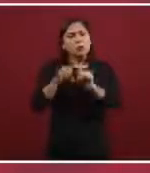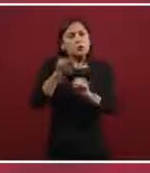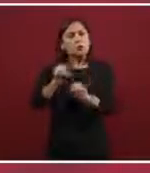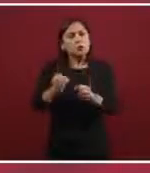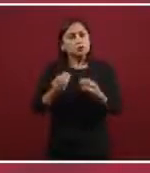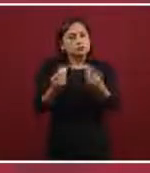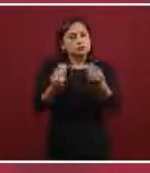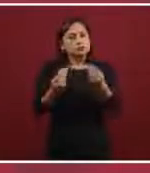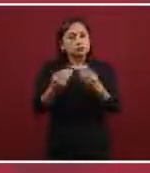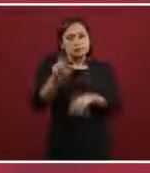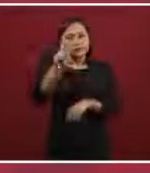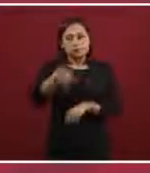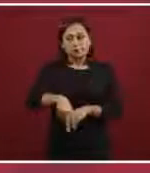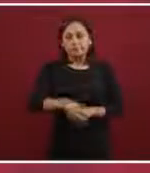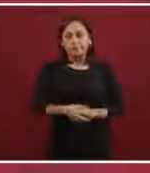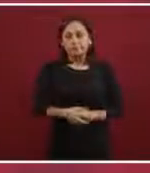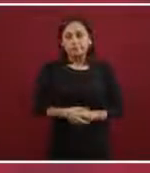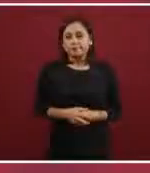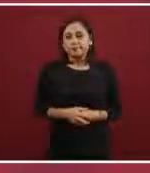yo